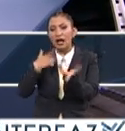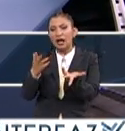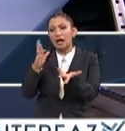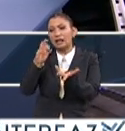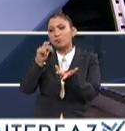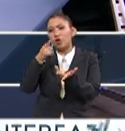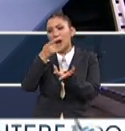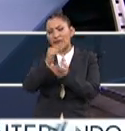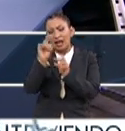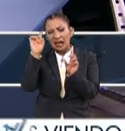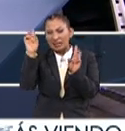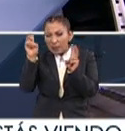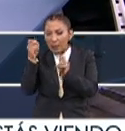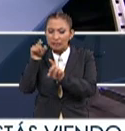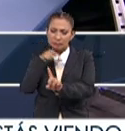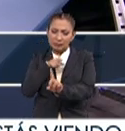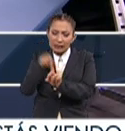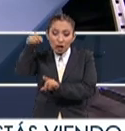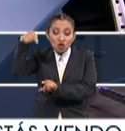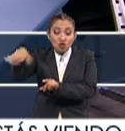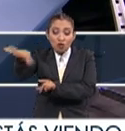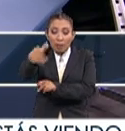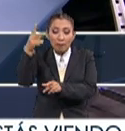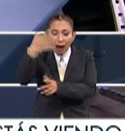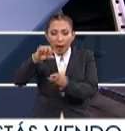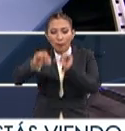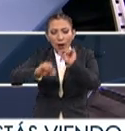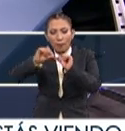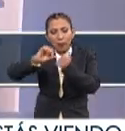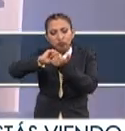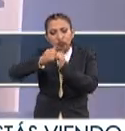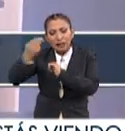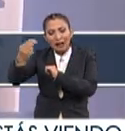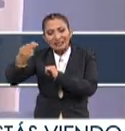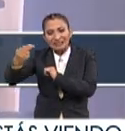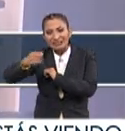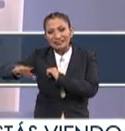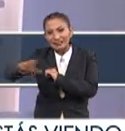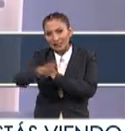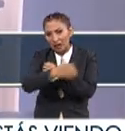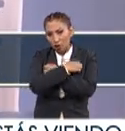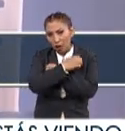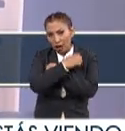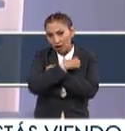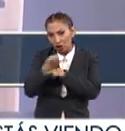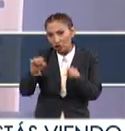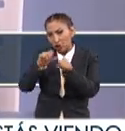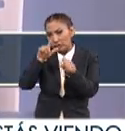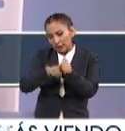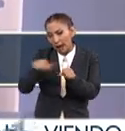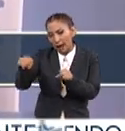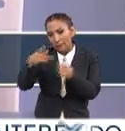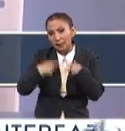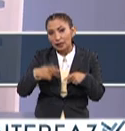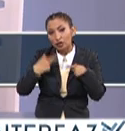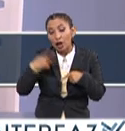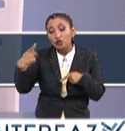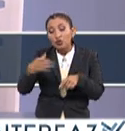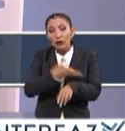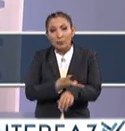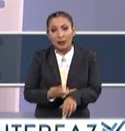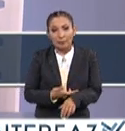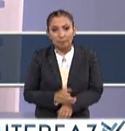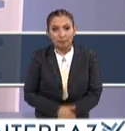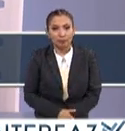aritmografía, temas muy específicos que nos van ubicando en esas necesidades educativas y sociales de los sujetos y sus